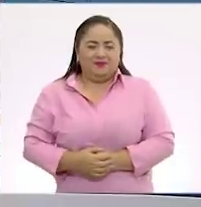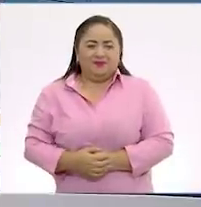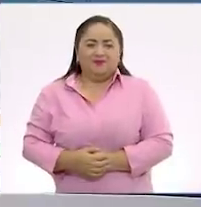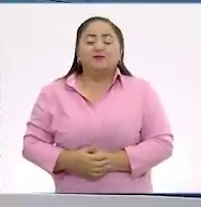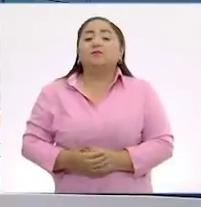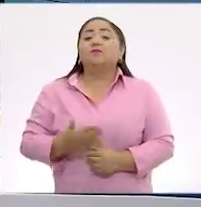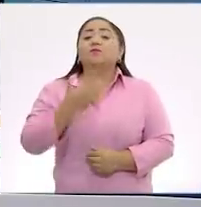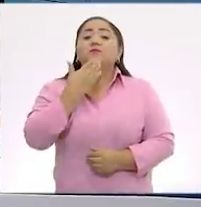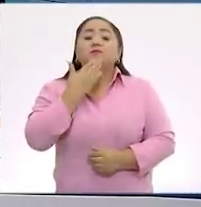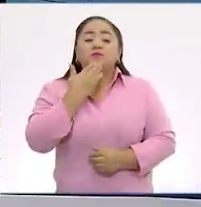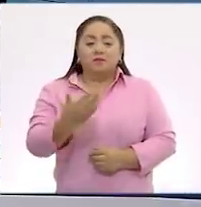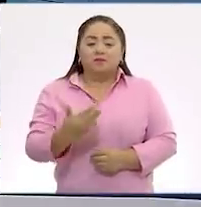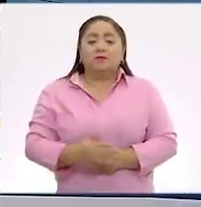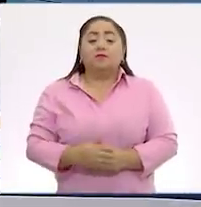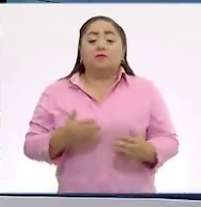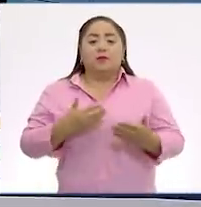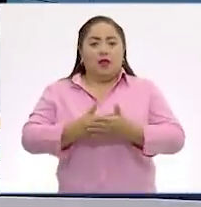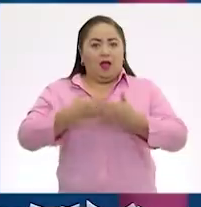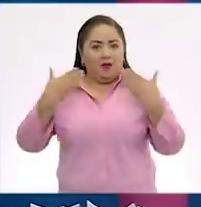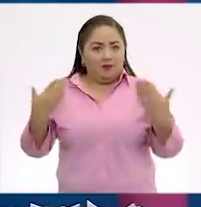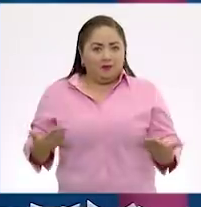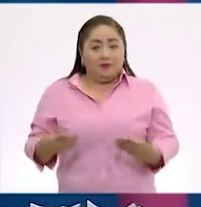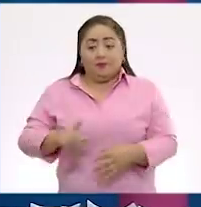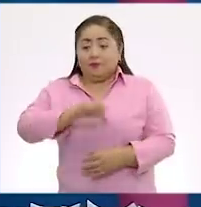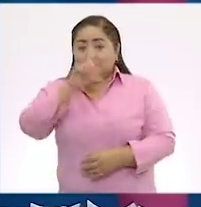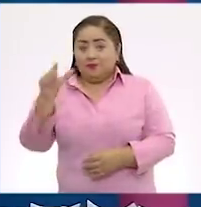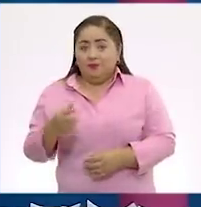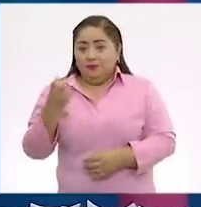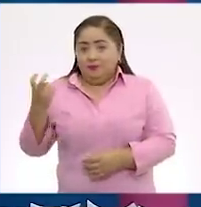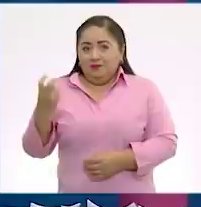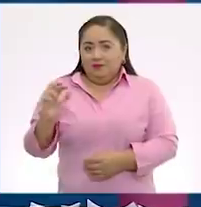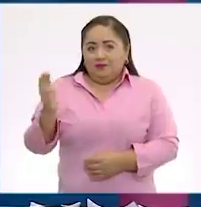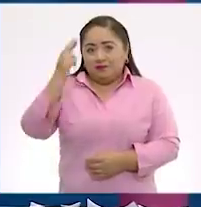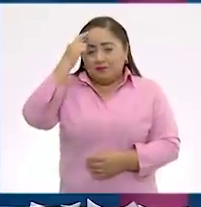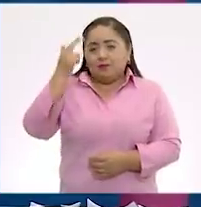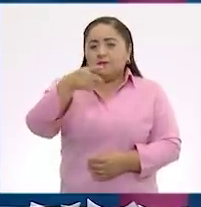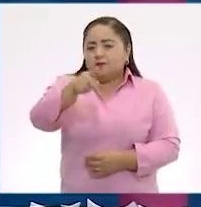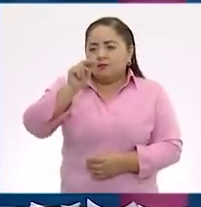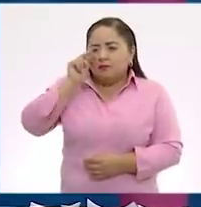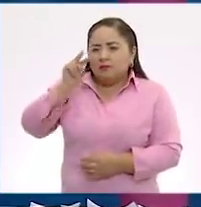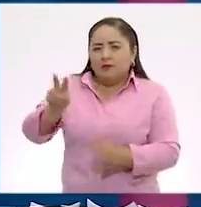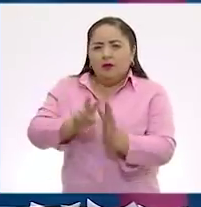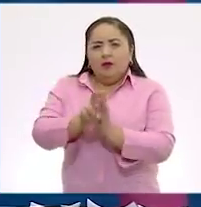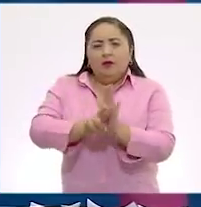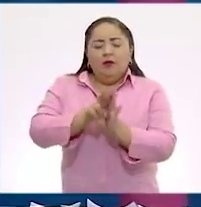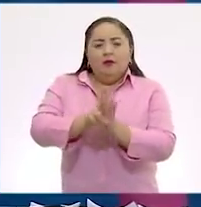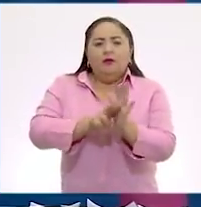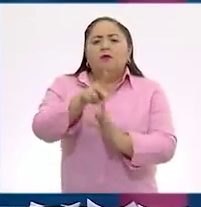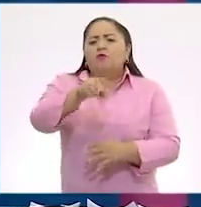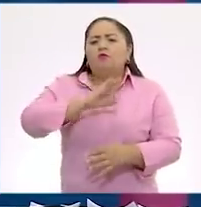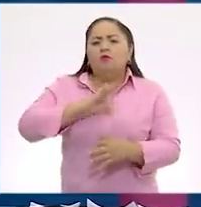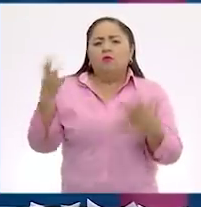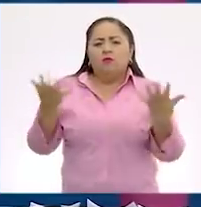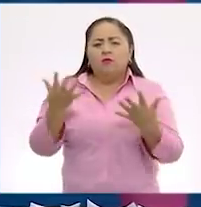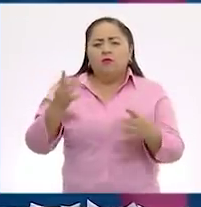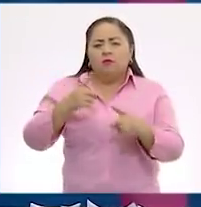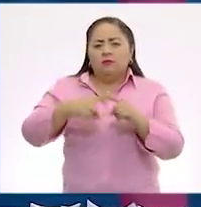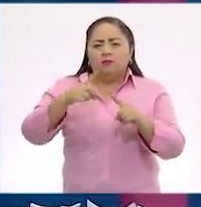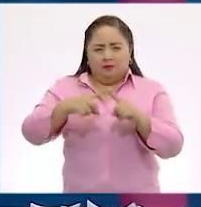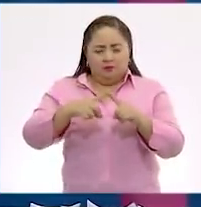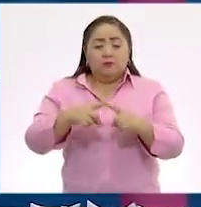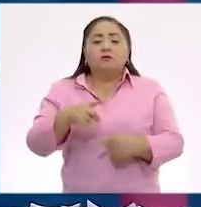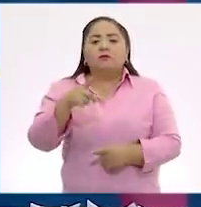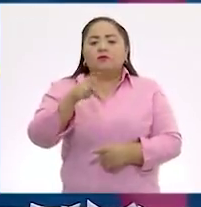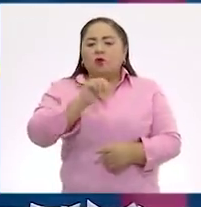Muy bien. Ahora sí, después de este recordatorio y observar el video que también podemos realizar obras